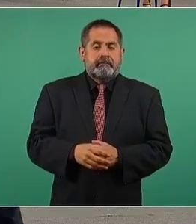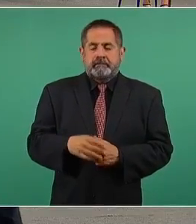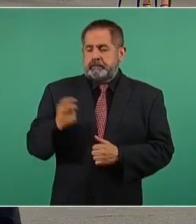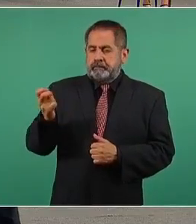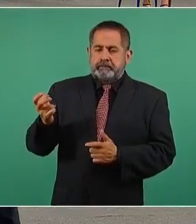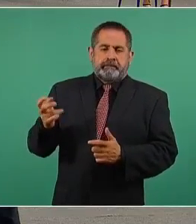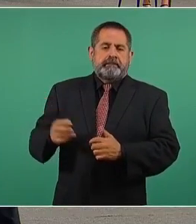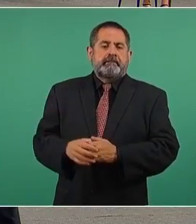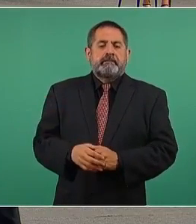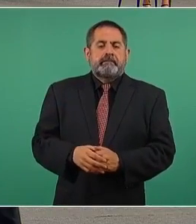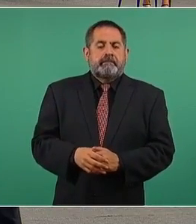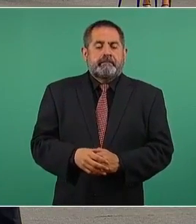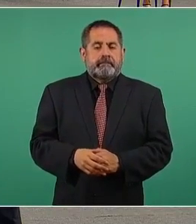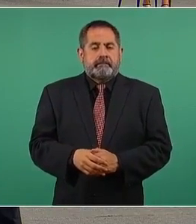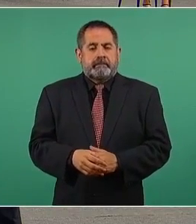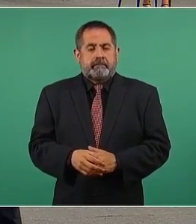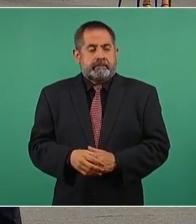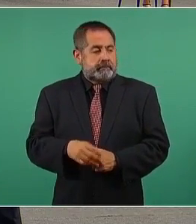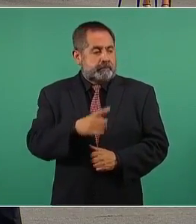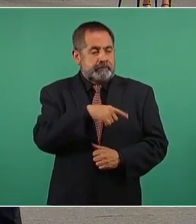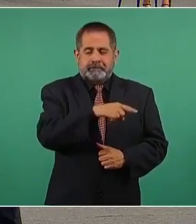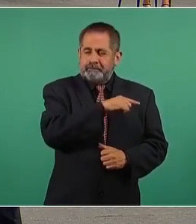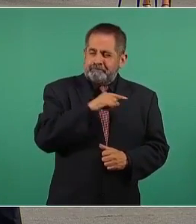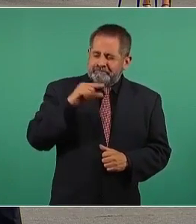Entonces, no pudieron,